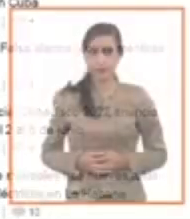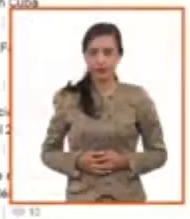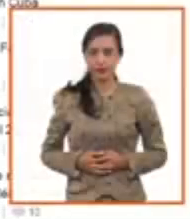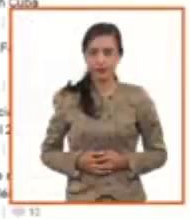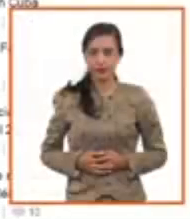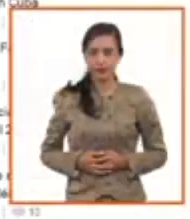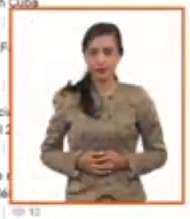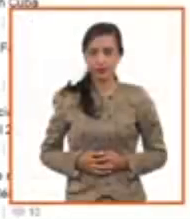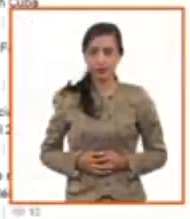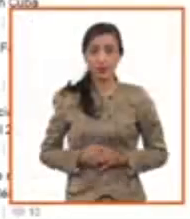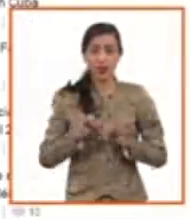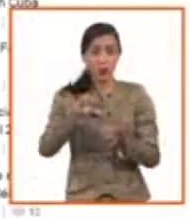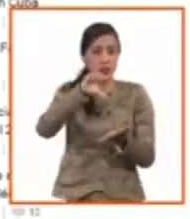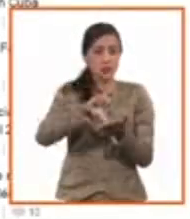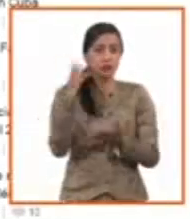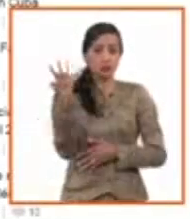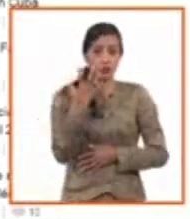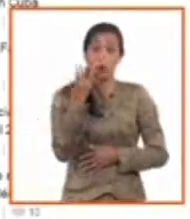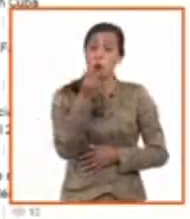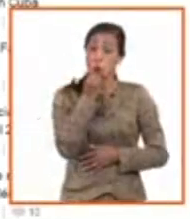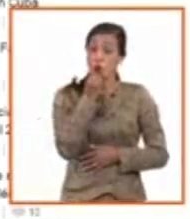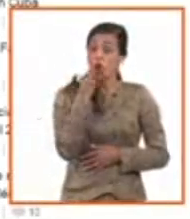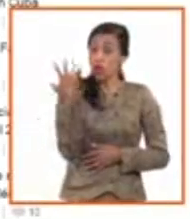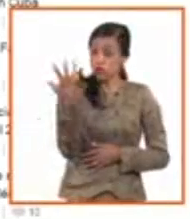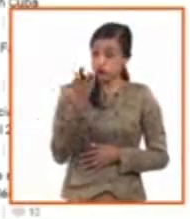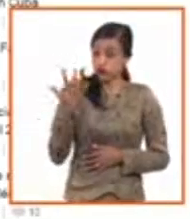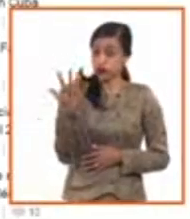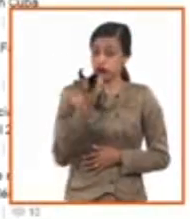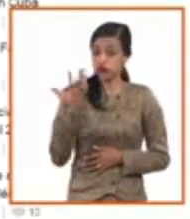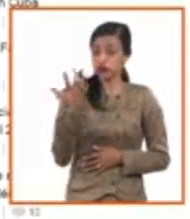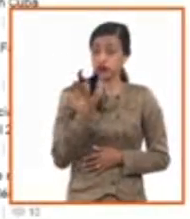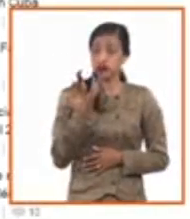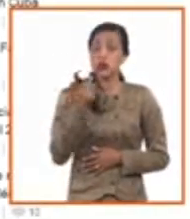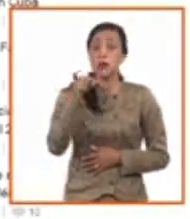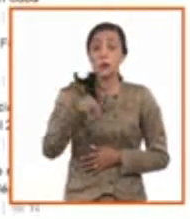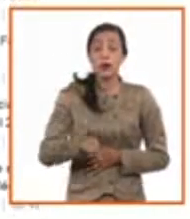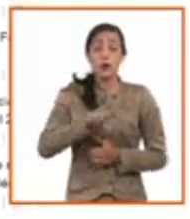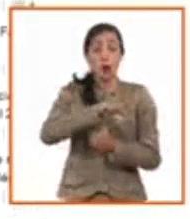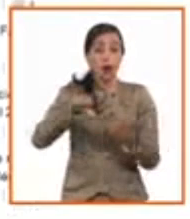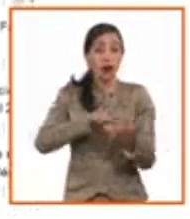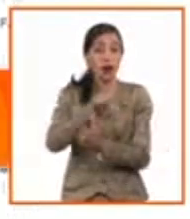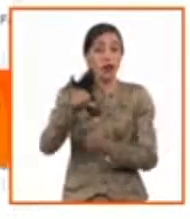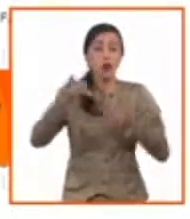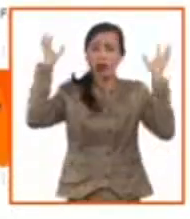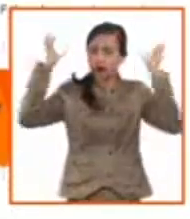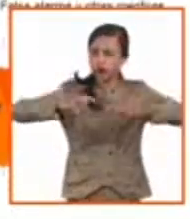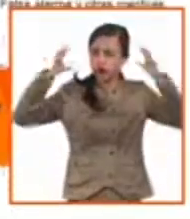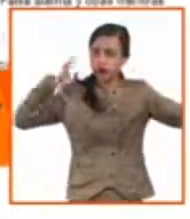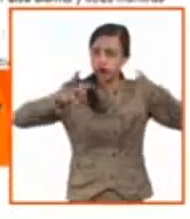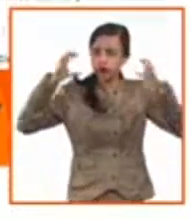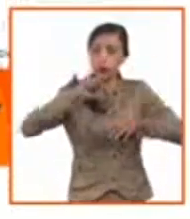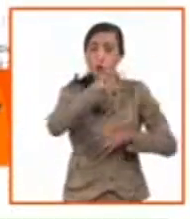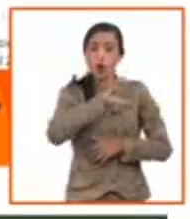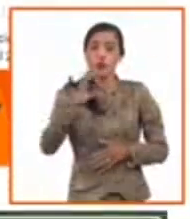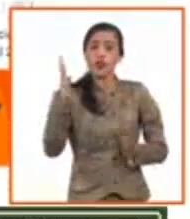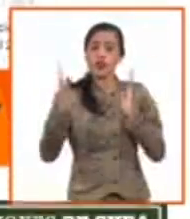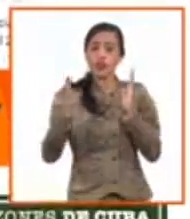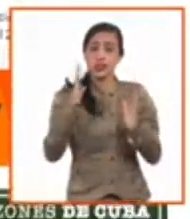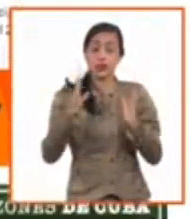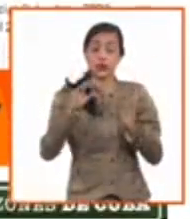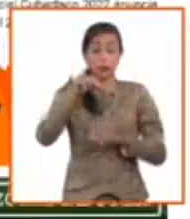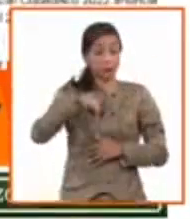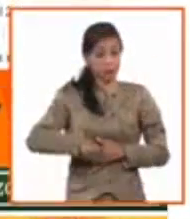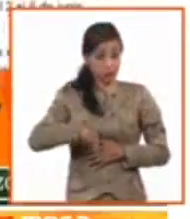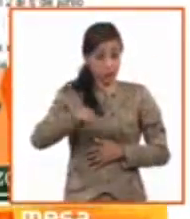esta meteorología sobre posible desarrollo ciclónico en el caribe e intensas lluvias para occidente y centro durante los